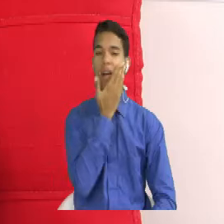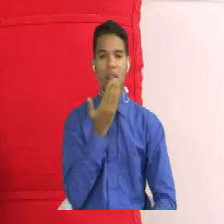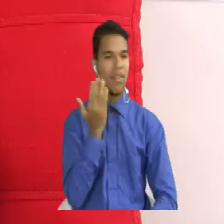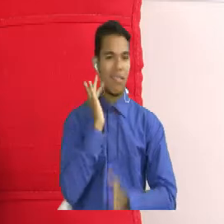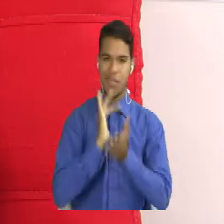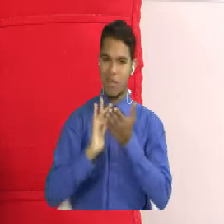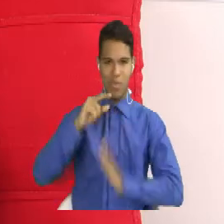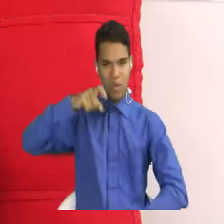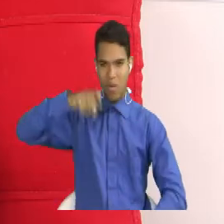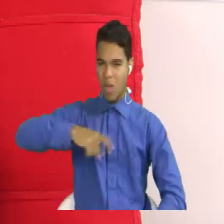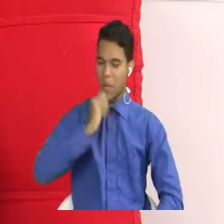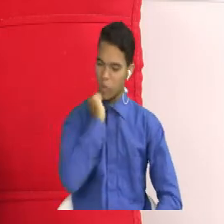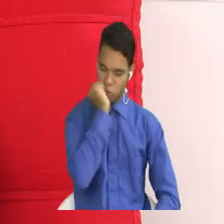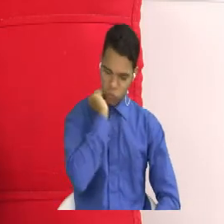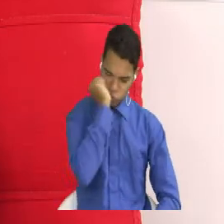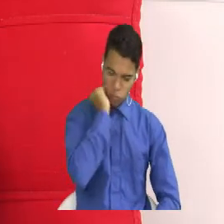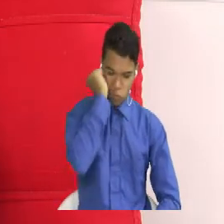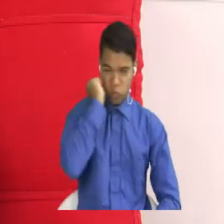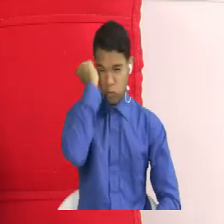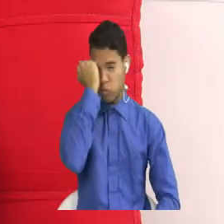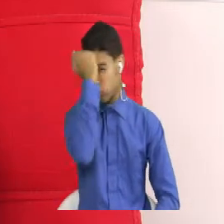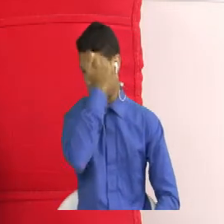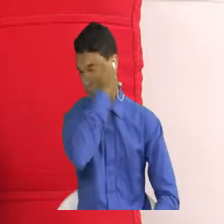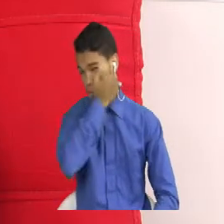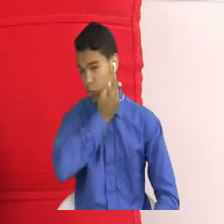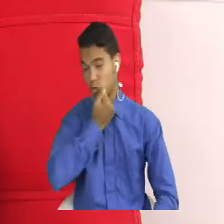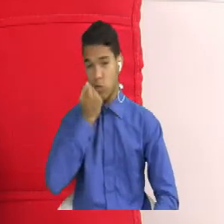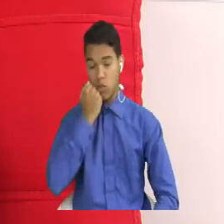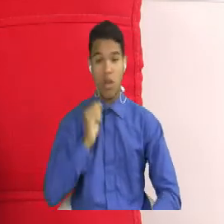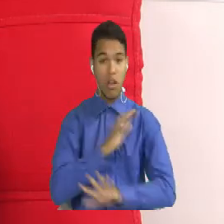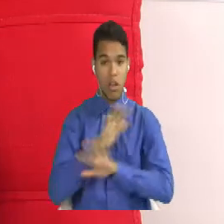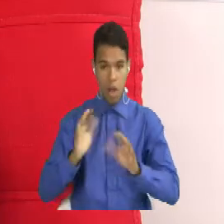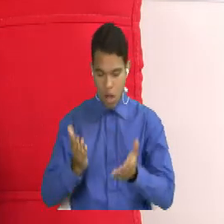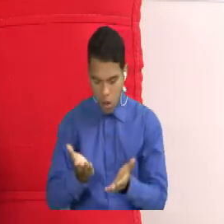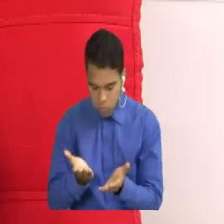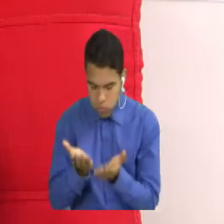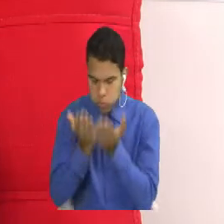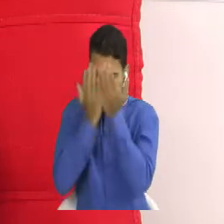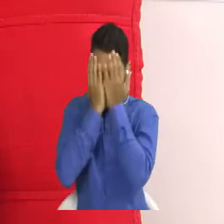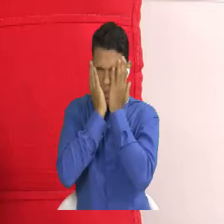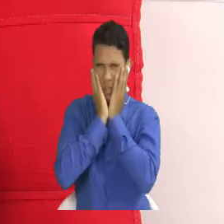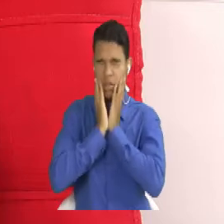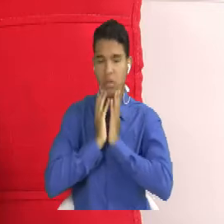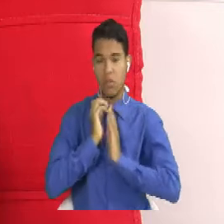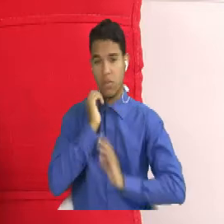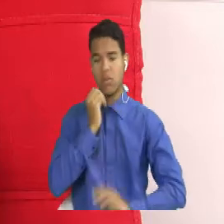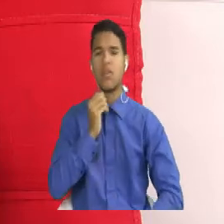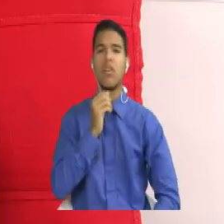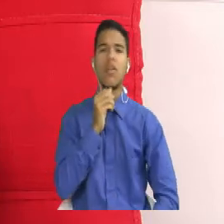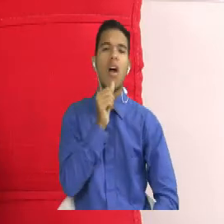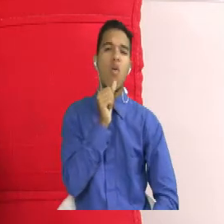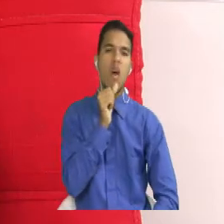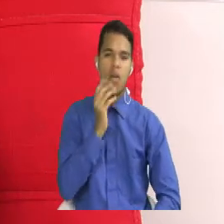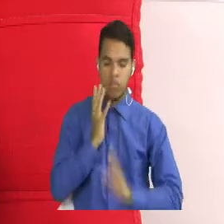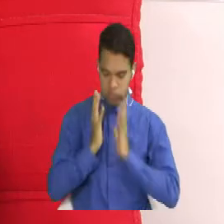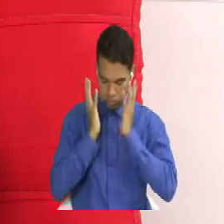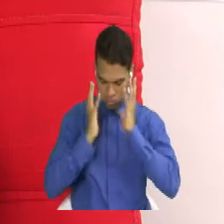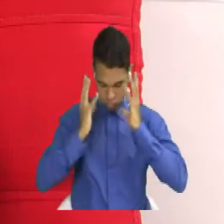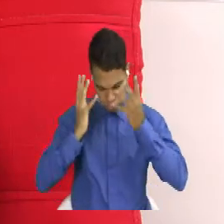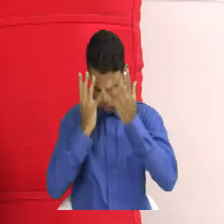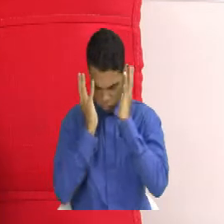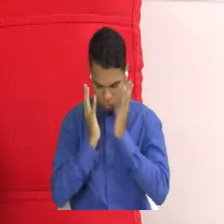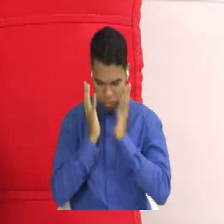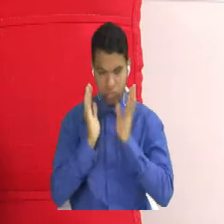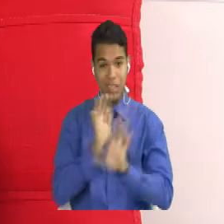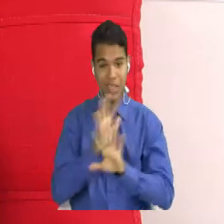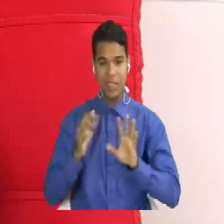después de desmaquillarla, lavarla normalmente, Después de lavarla,